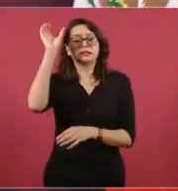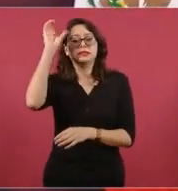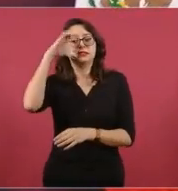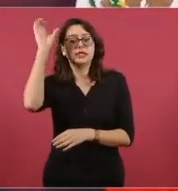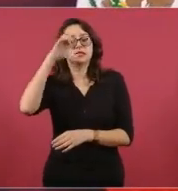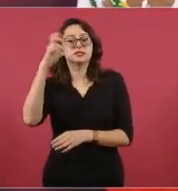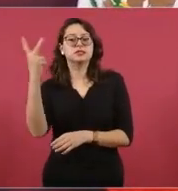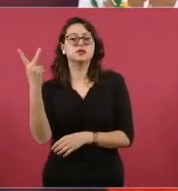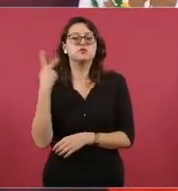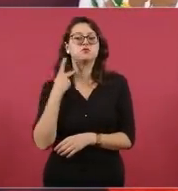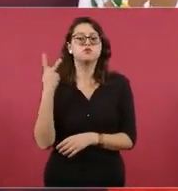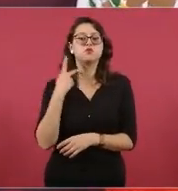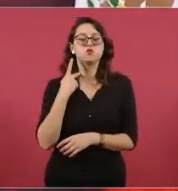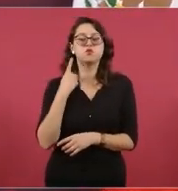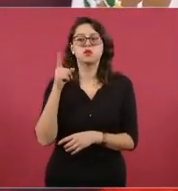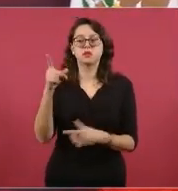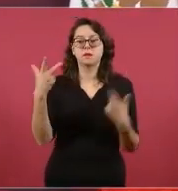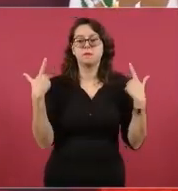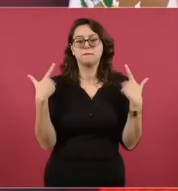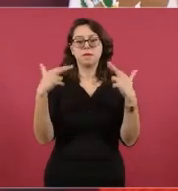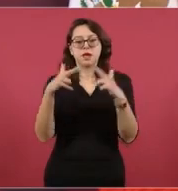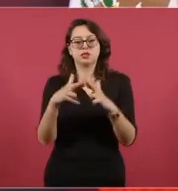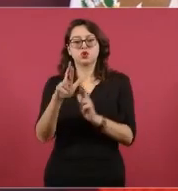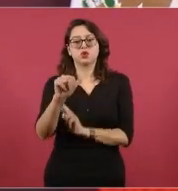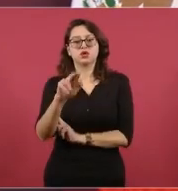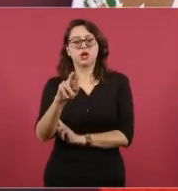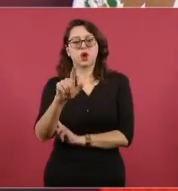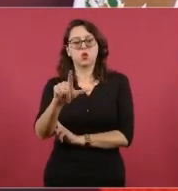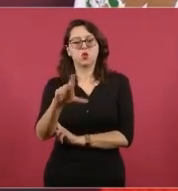con el maestro Raúl Olmedo,